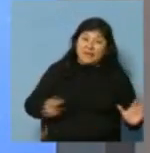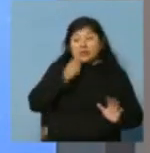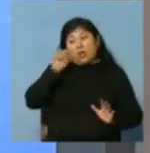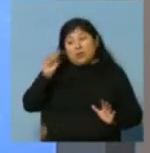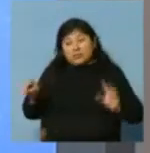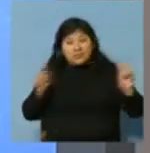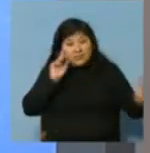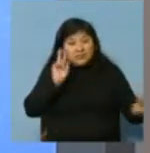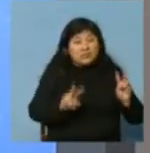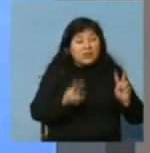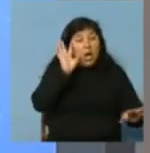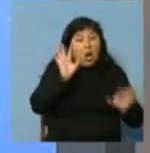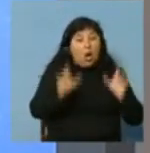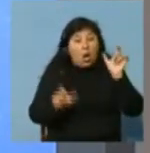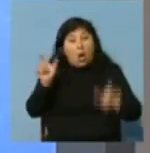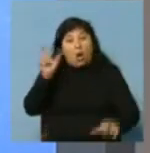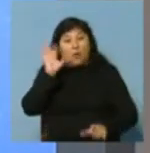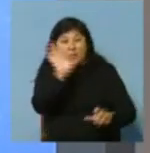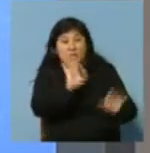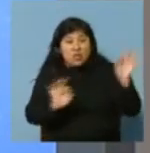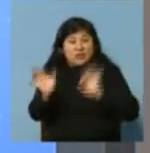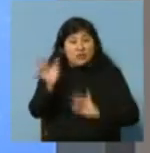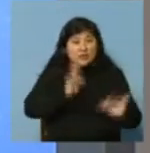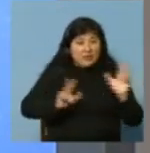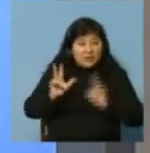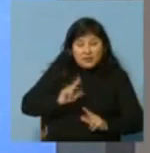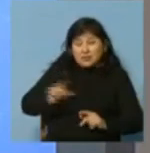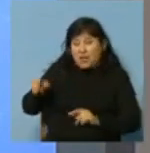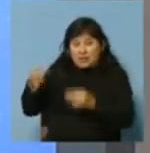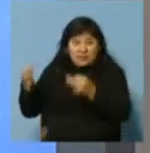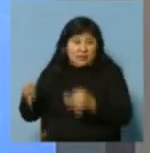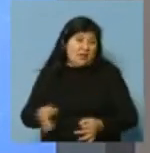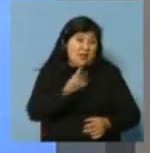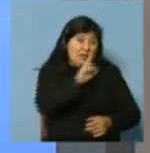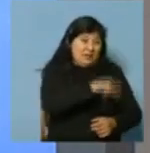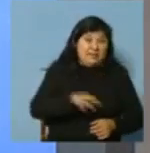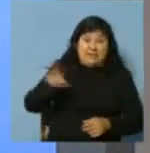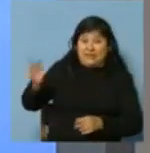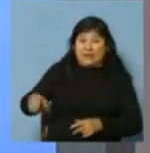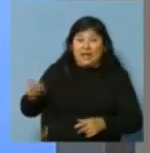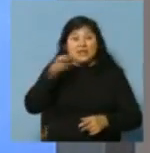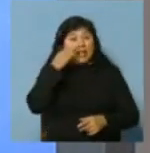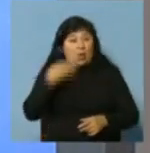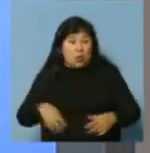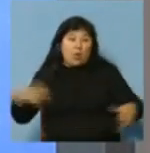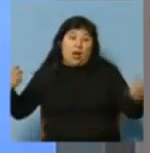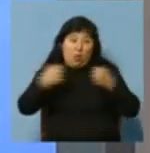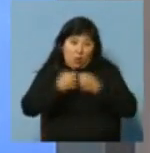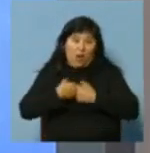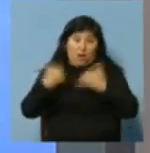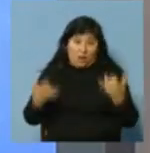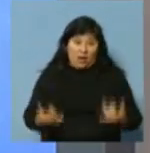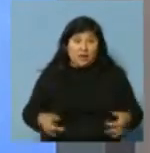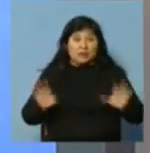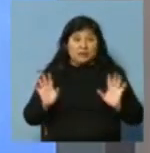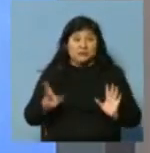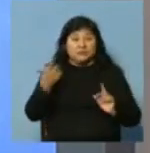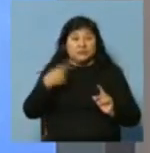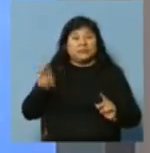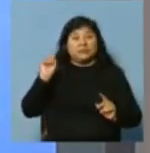que es un fundamento válido y si yo le digo mis fundamentos seguramente vamos a poder llegar a un acuerdo aunque no